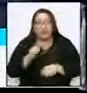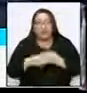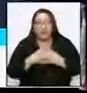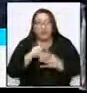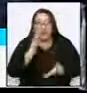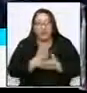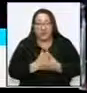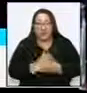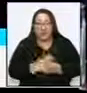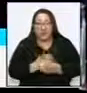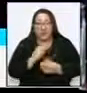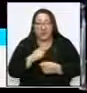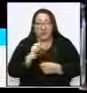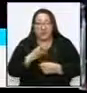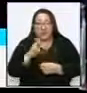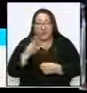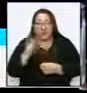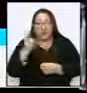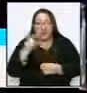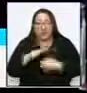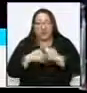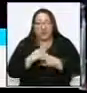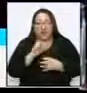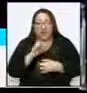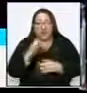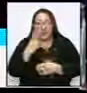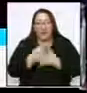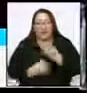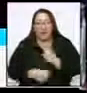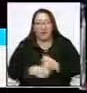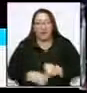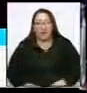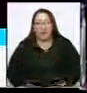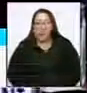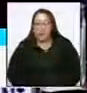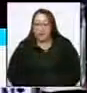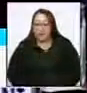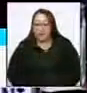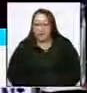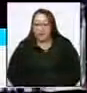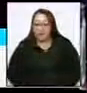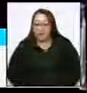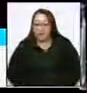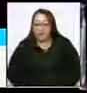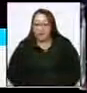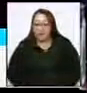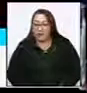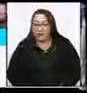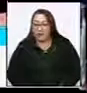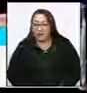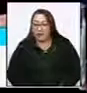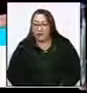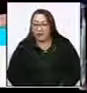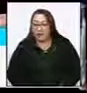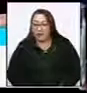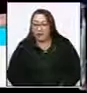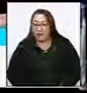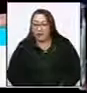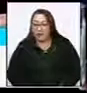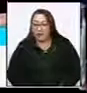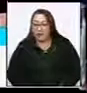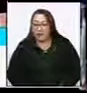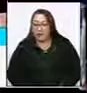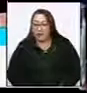censura y el tema del 133 para la cuestión de confianza. O sea, desde ese punto de vista creo que la redacción es mejor, pero